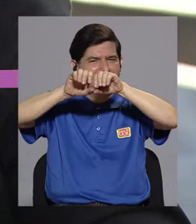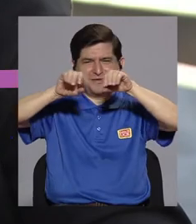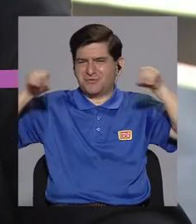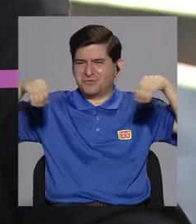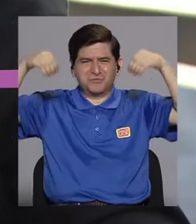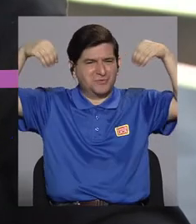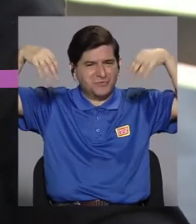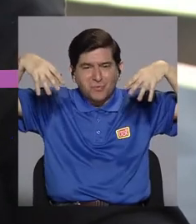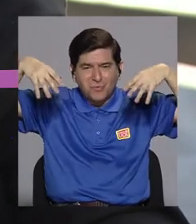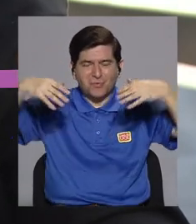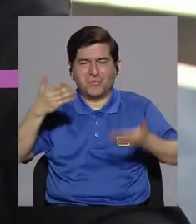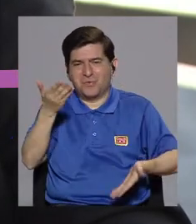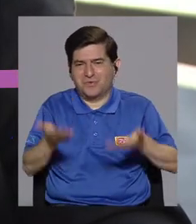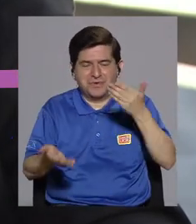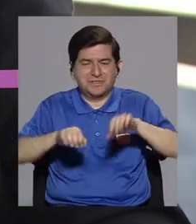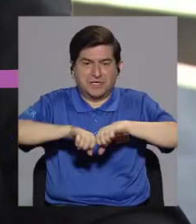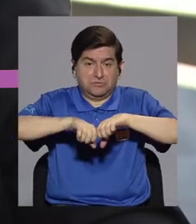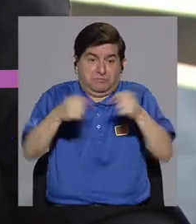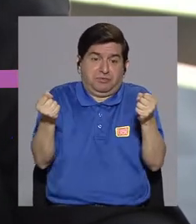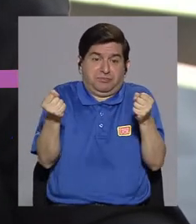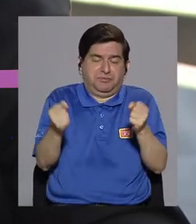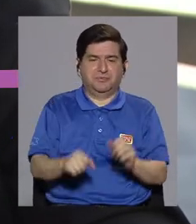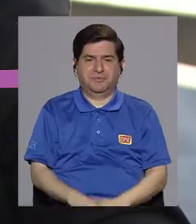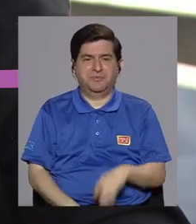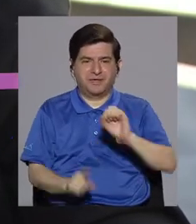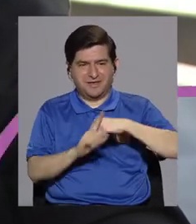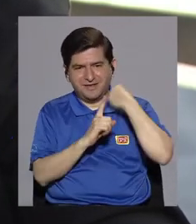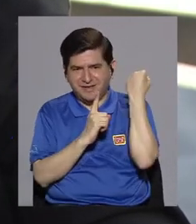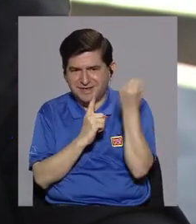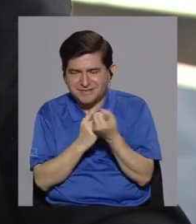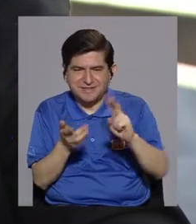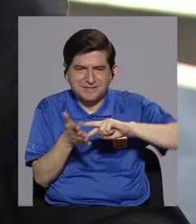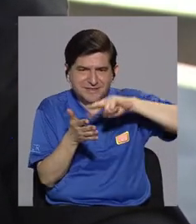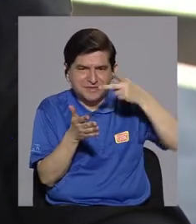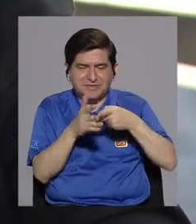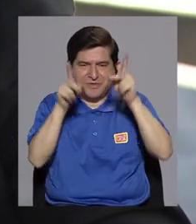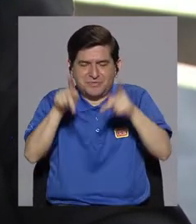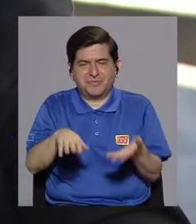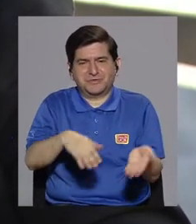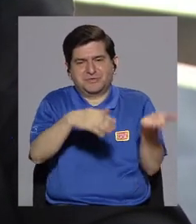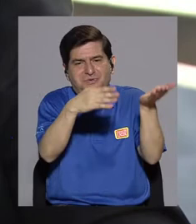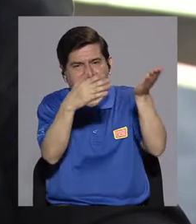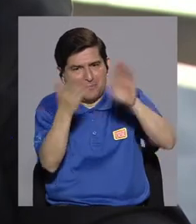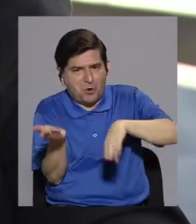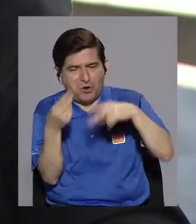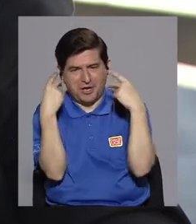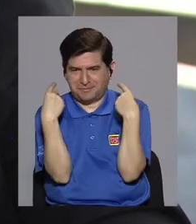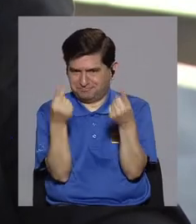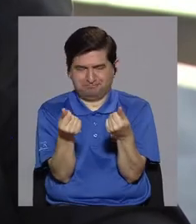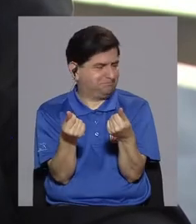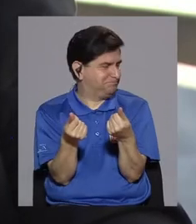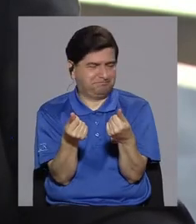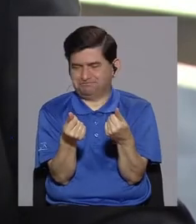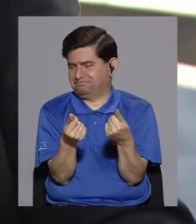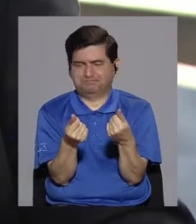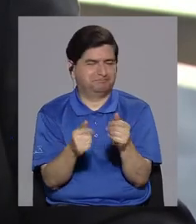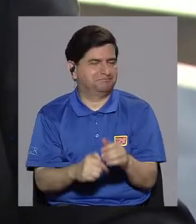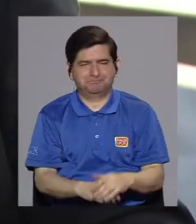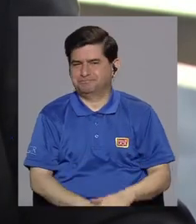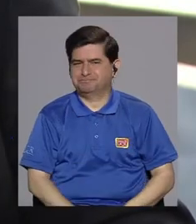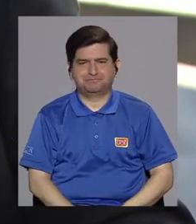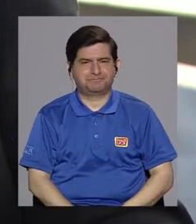fluorescente que se quiebre, necesariamente la persona vaya a morir de inmediato, sino